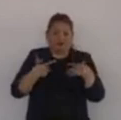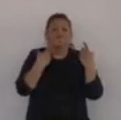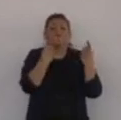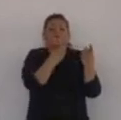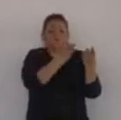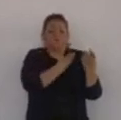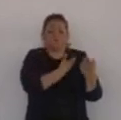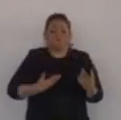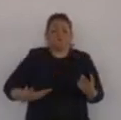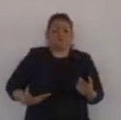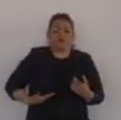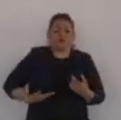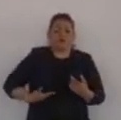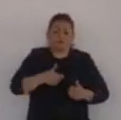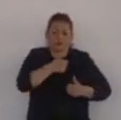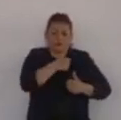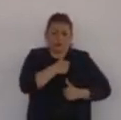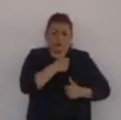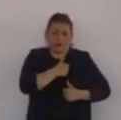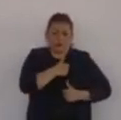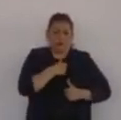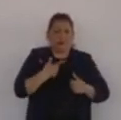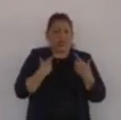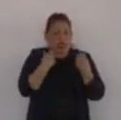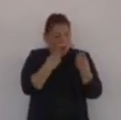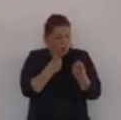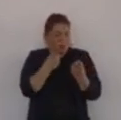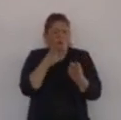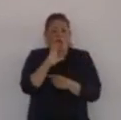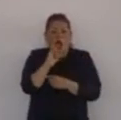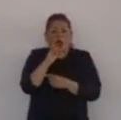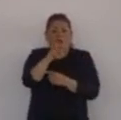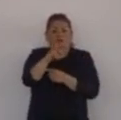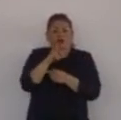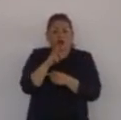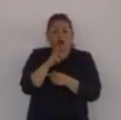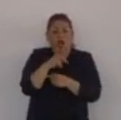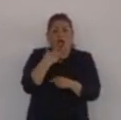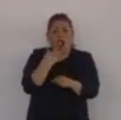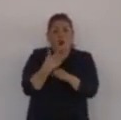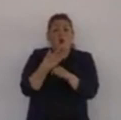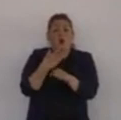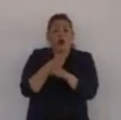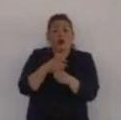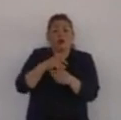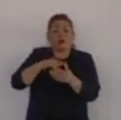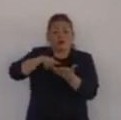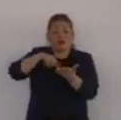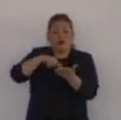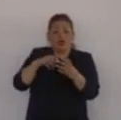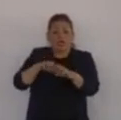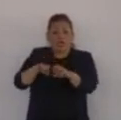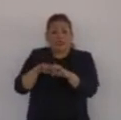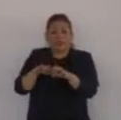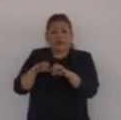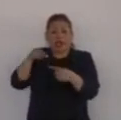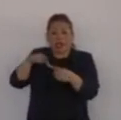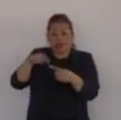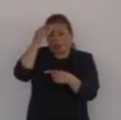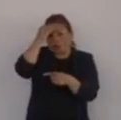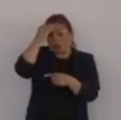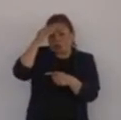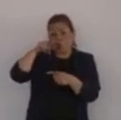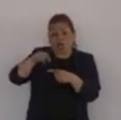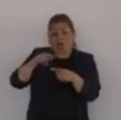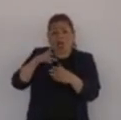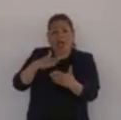al presidente y el ejército a la Ciudad de México para hacer la cuarta sección del bosque de Chapultepec, que ya está del otro